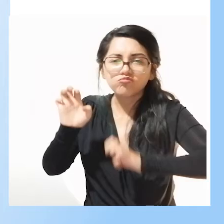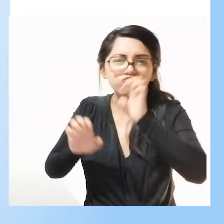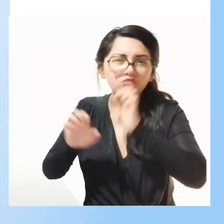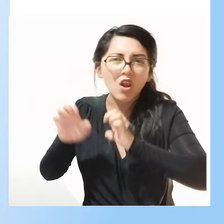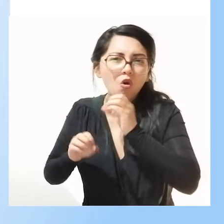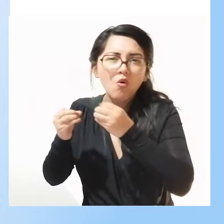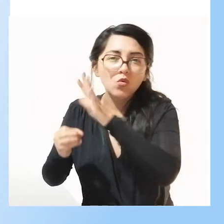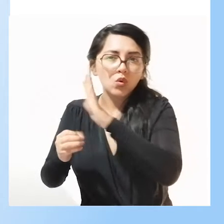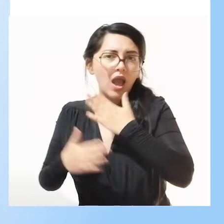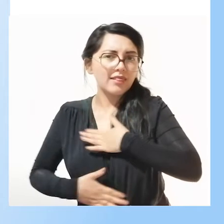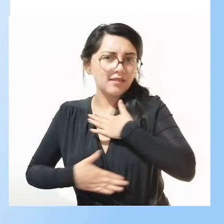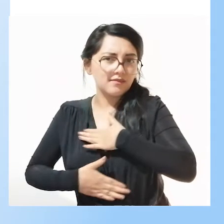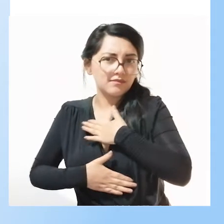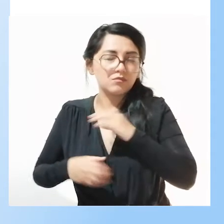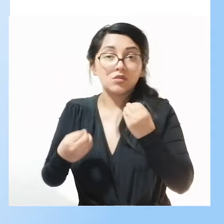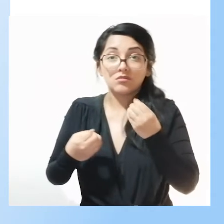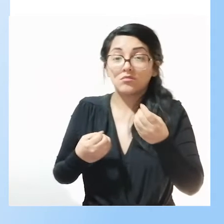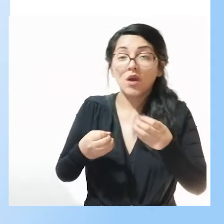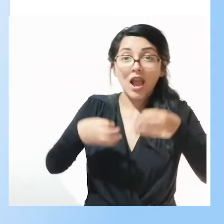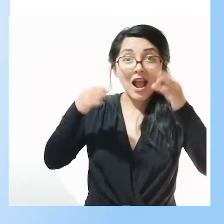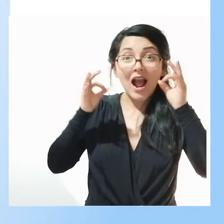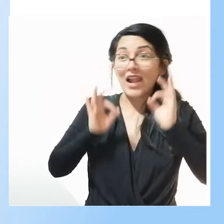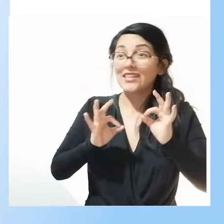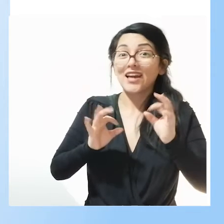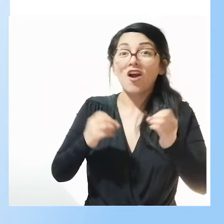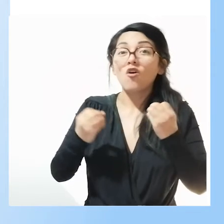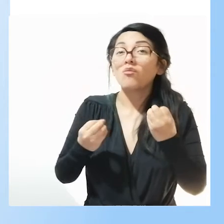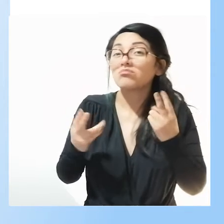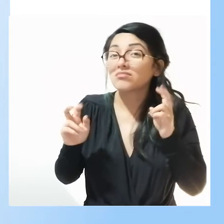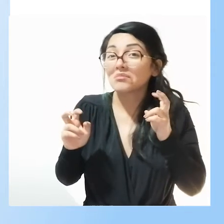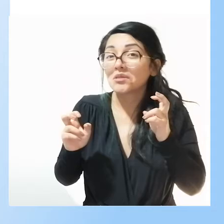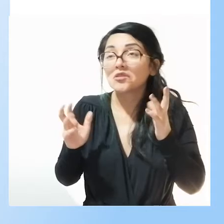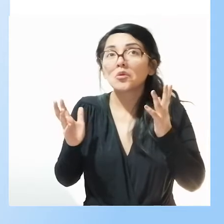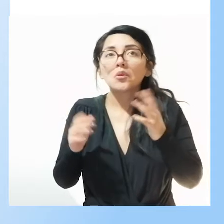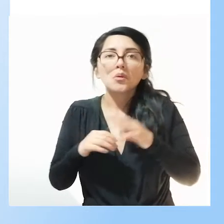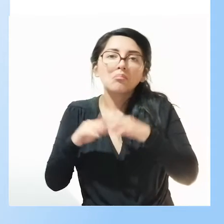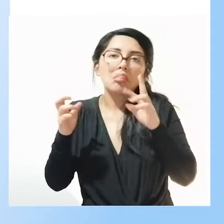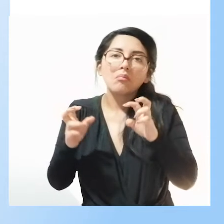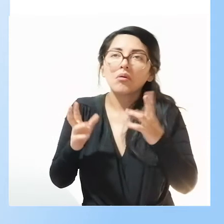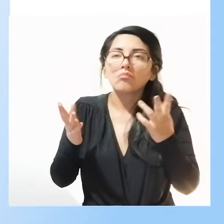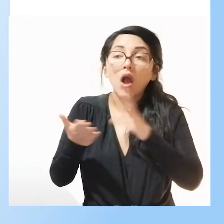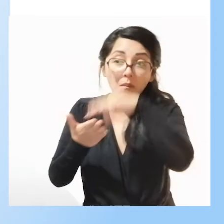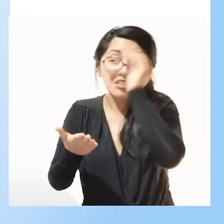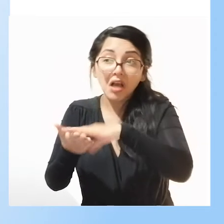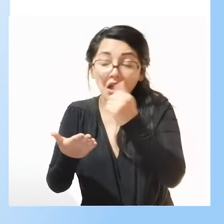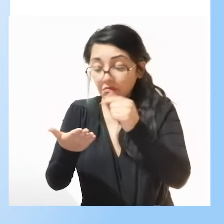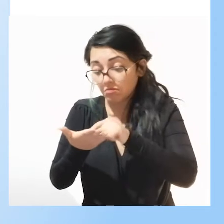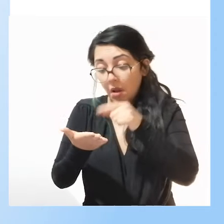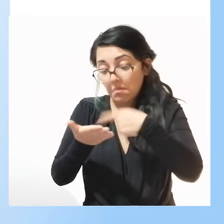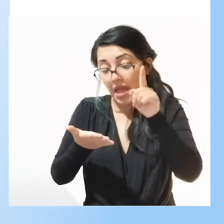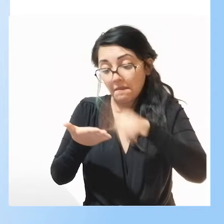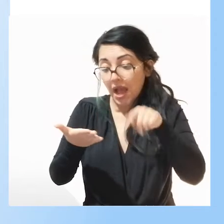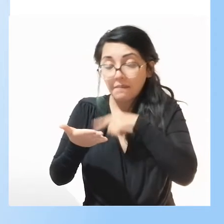de calidad. No podemos hablar de calidad educativa si solo conocemos los resultados del aprendizaje.